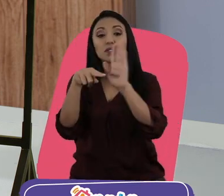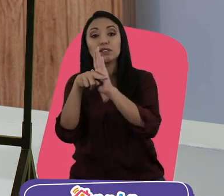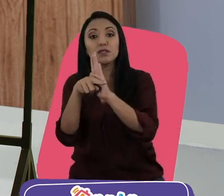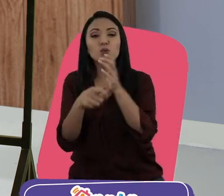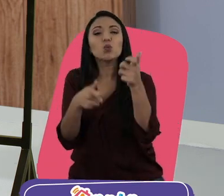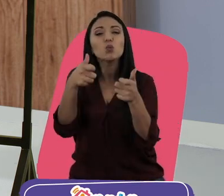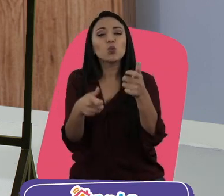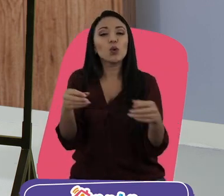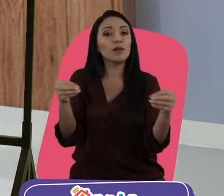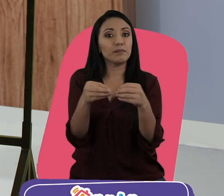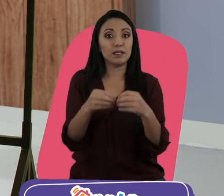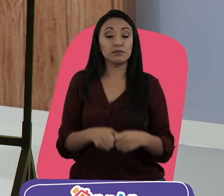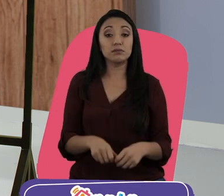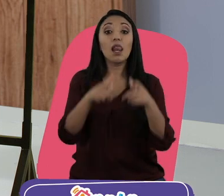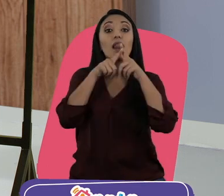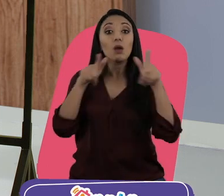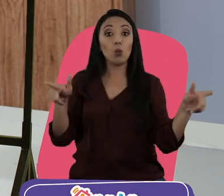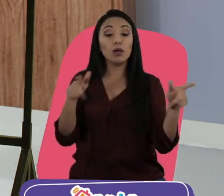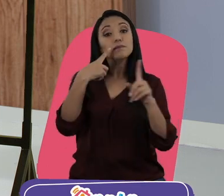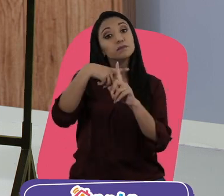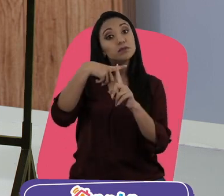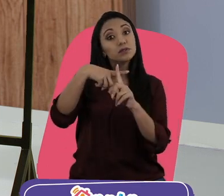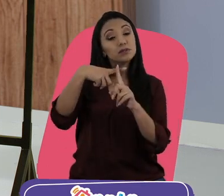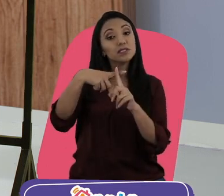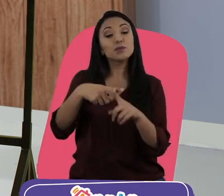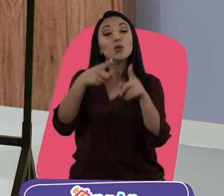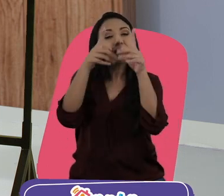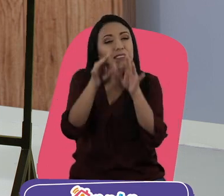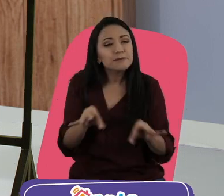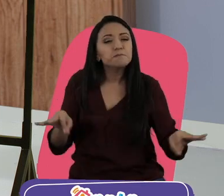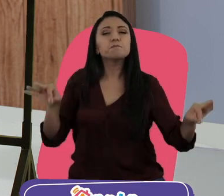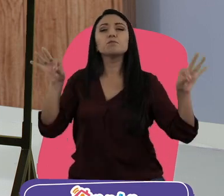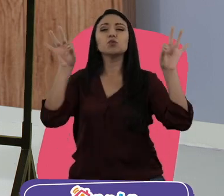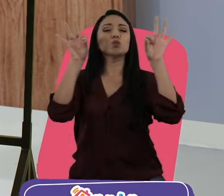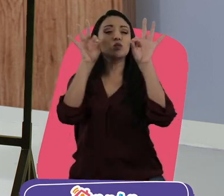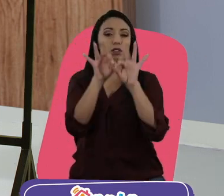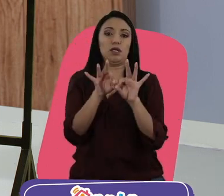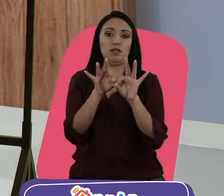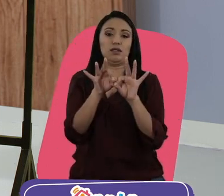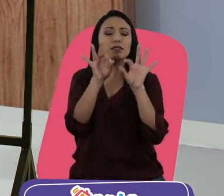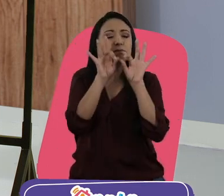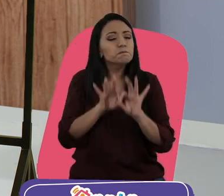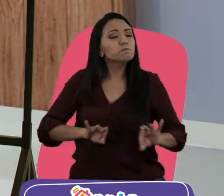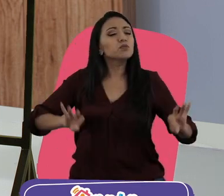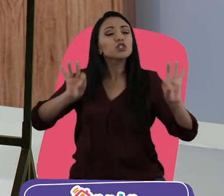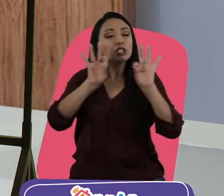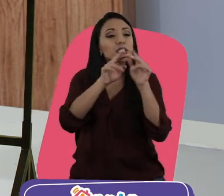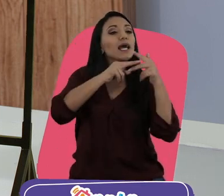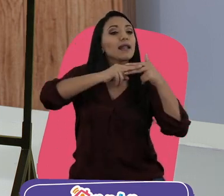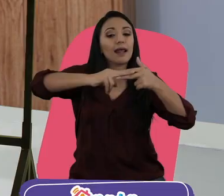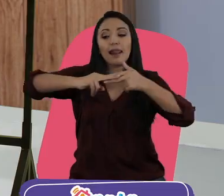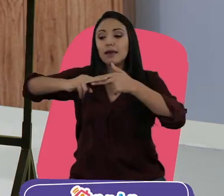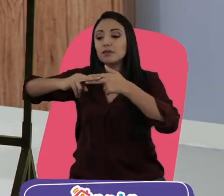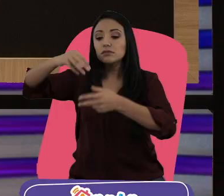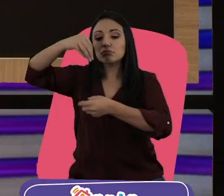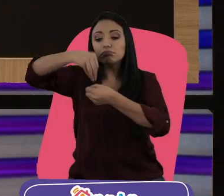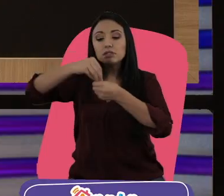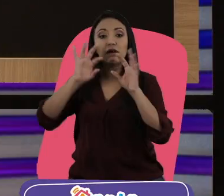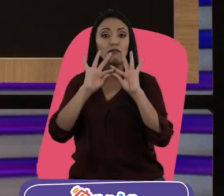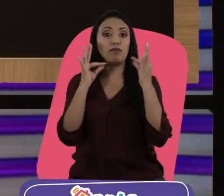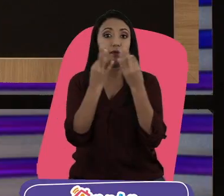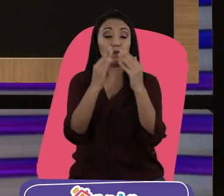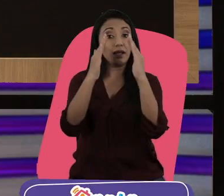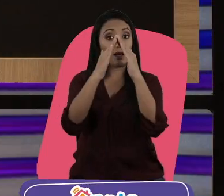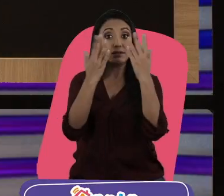lenguaje. El lenguaje positivo es vital para mantener una buena relación familiar.